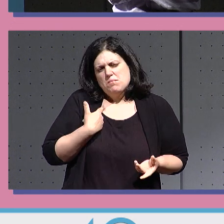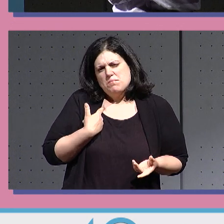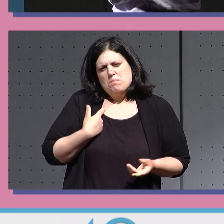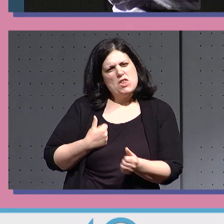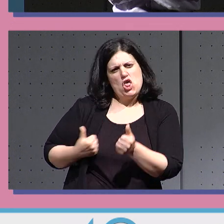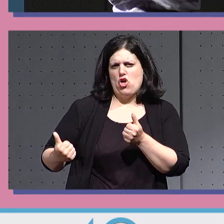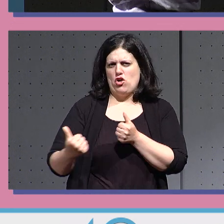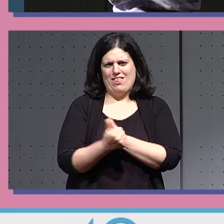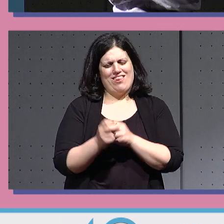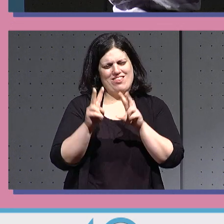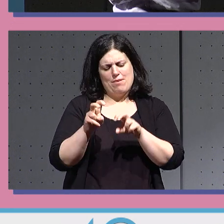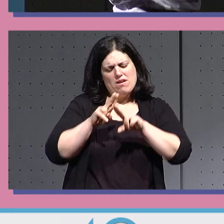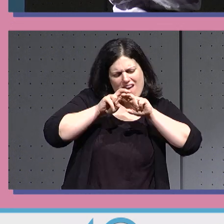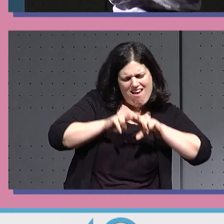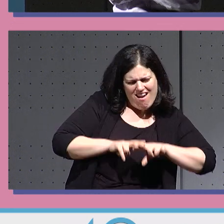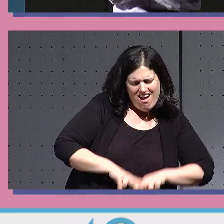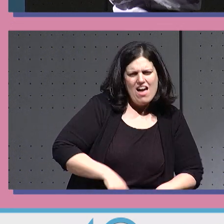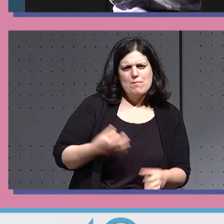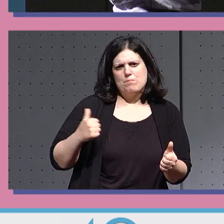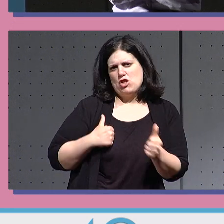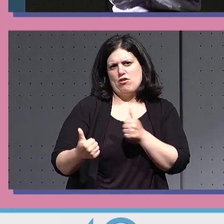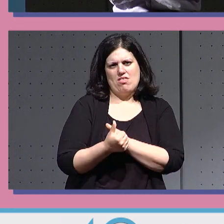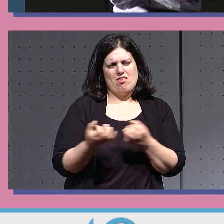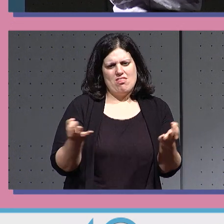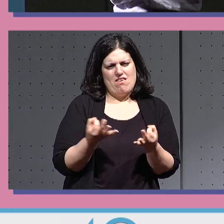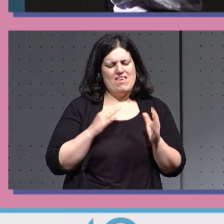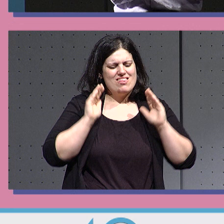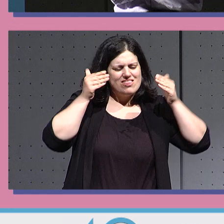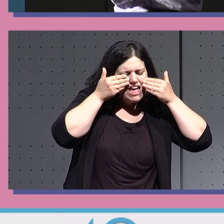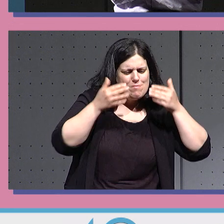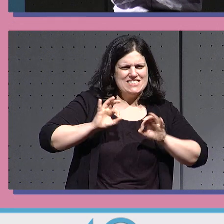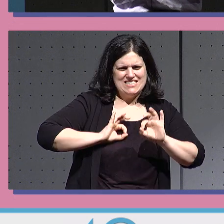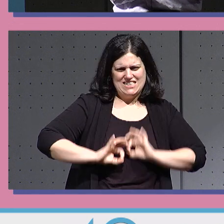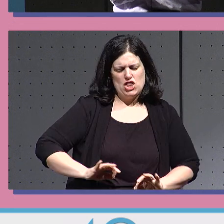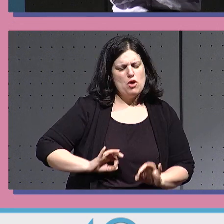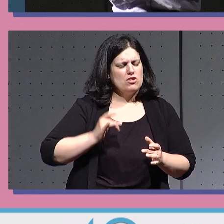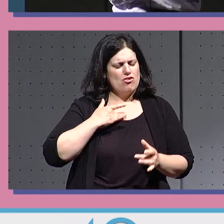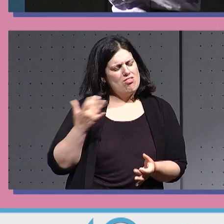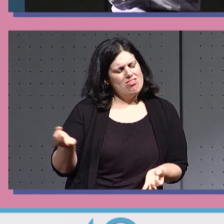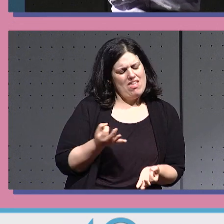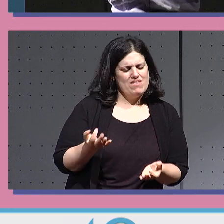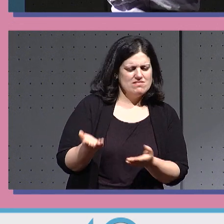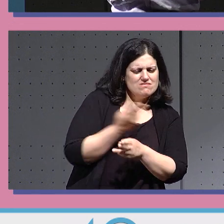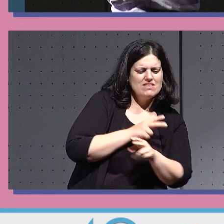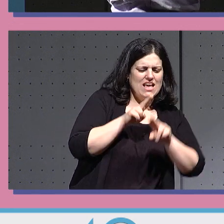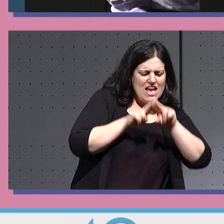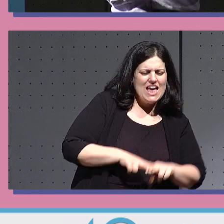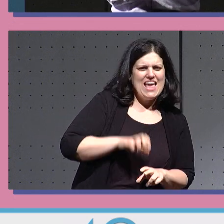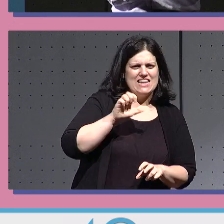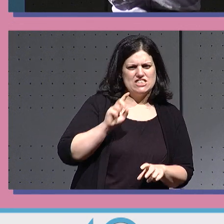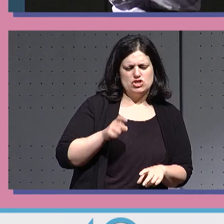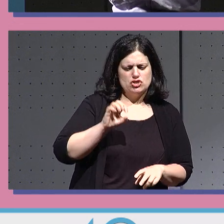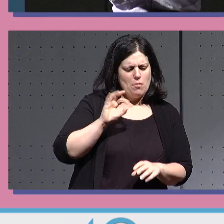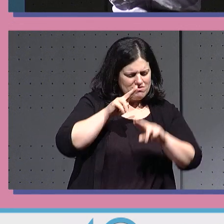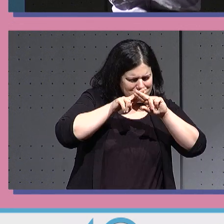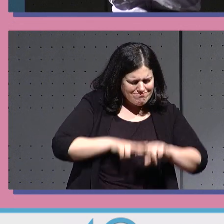prioridad en guías clínicas que en todos los niños con problemas, por lo menos en TEA sindrómico, se haga siempre un exoma. Y en este sentido van a